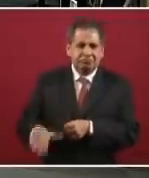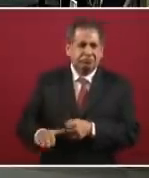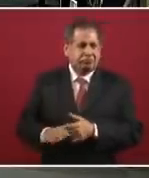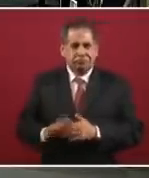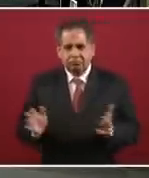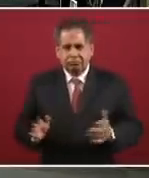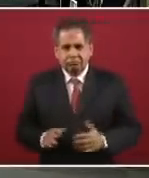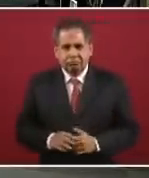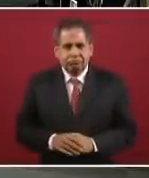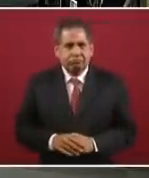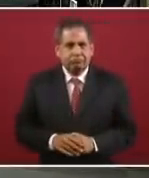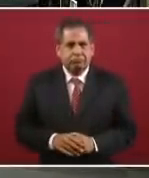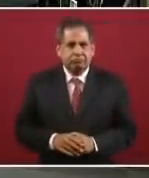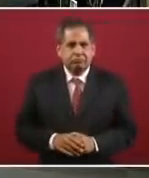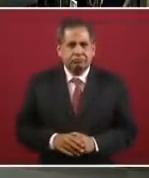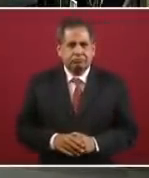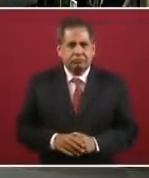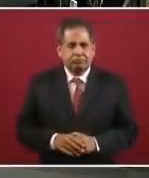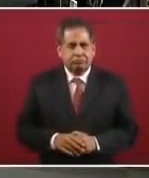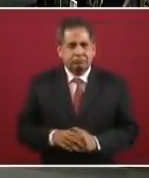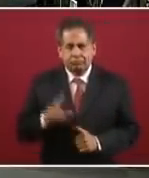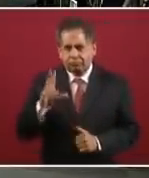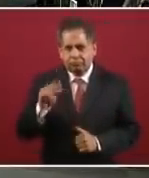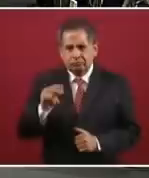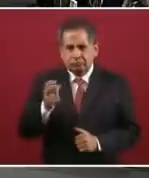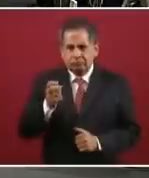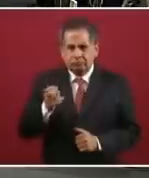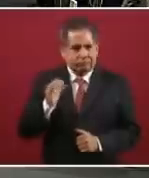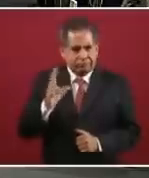de no tener esa